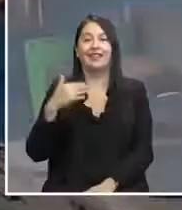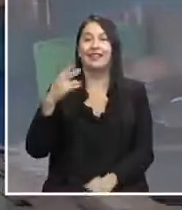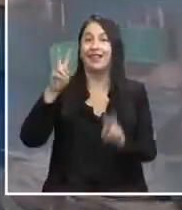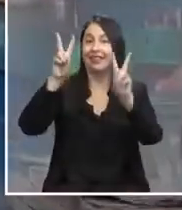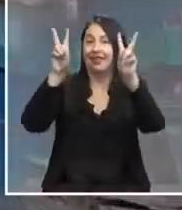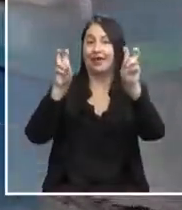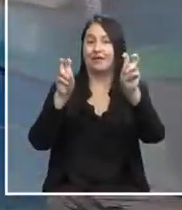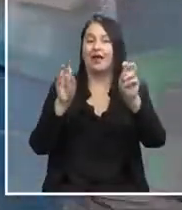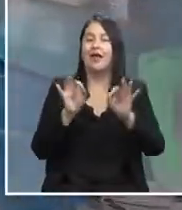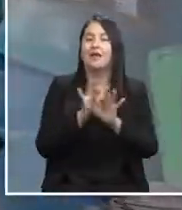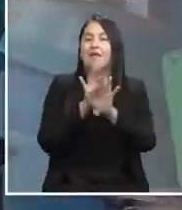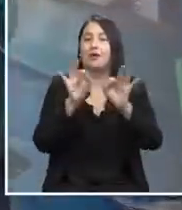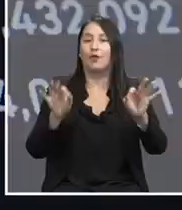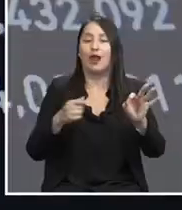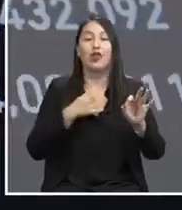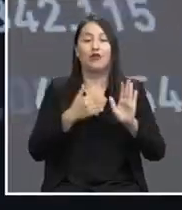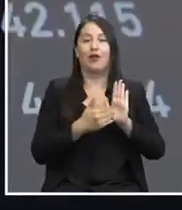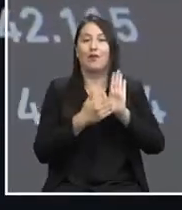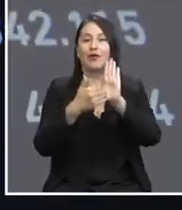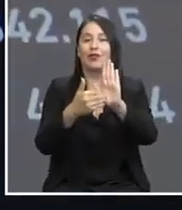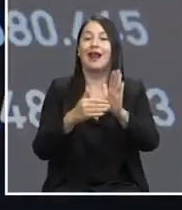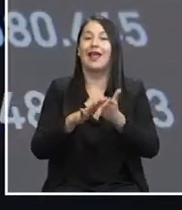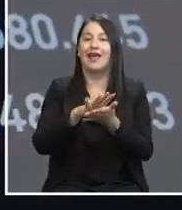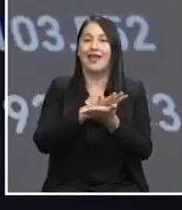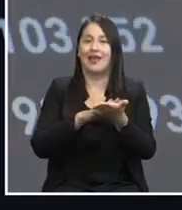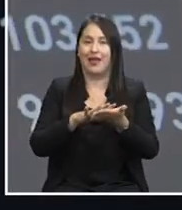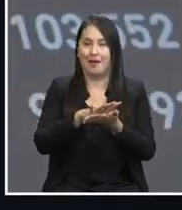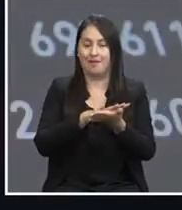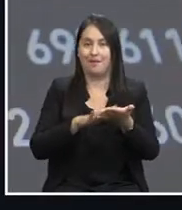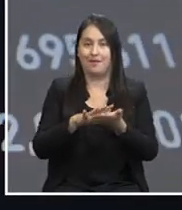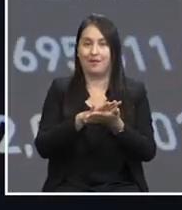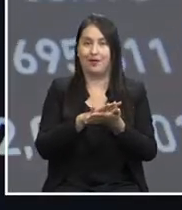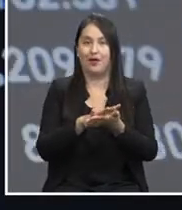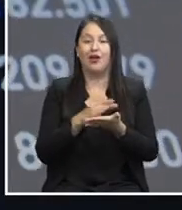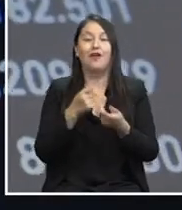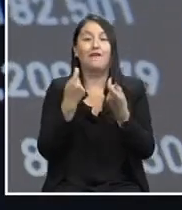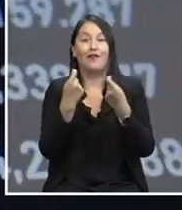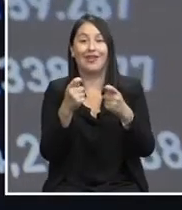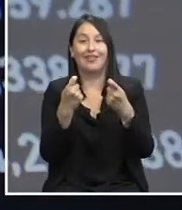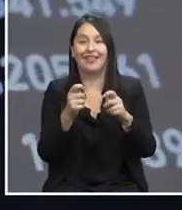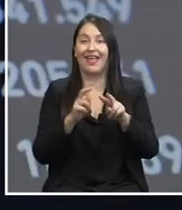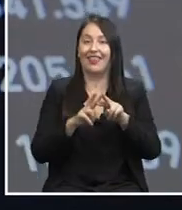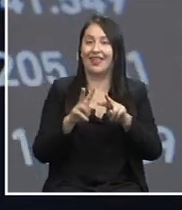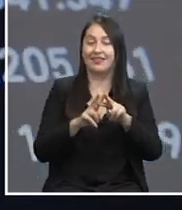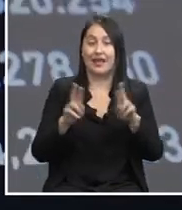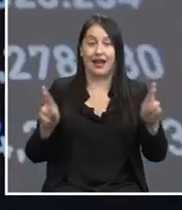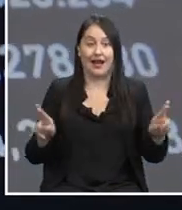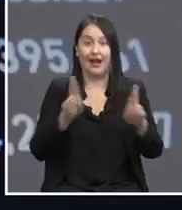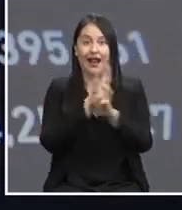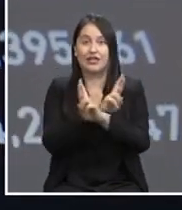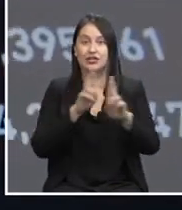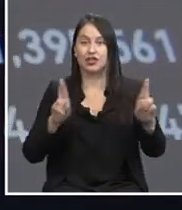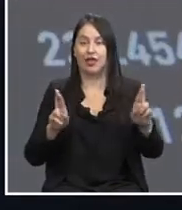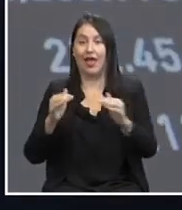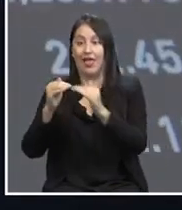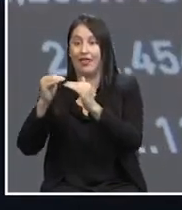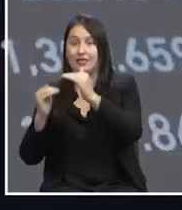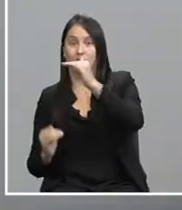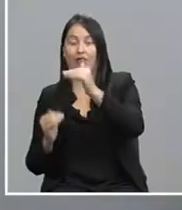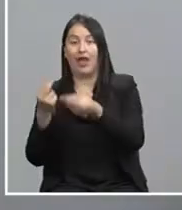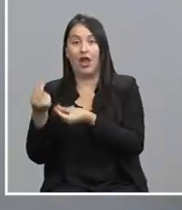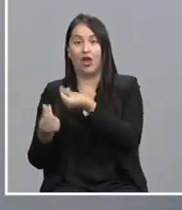Y en particular les voy a mostrar un ejemplo, que lo que voy a tratar de hacer es relacionar la desigualdad